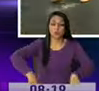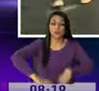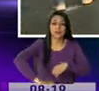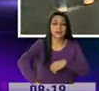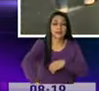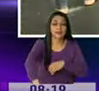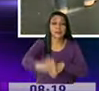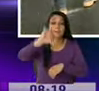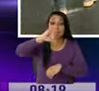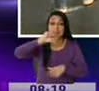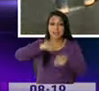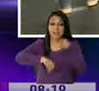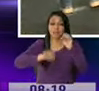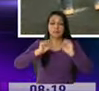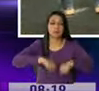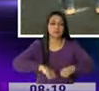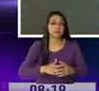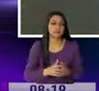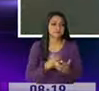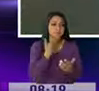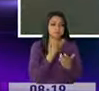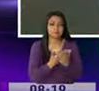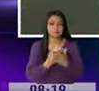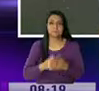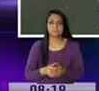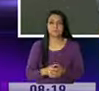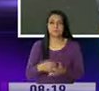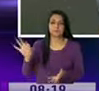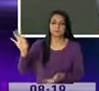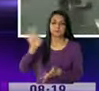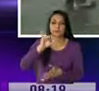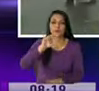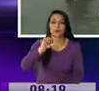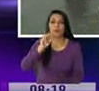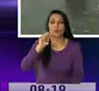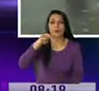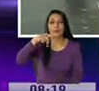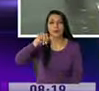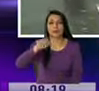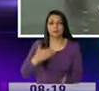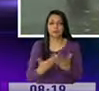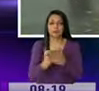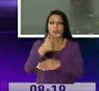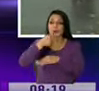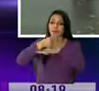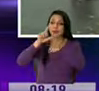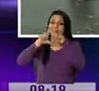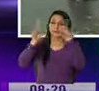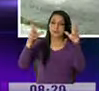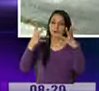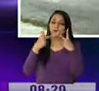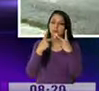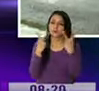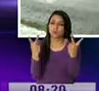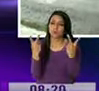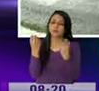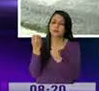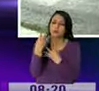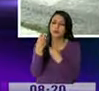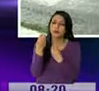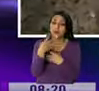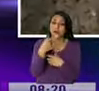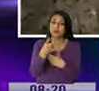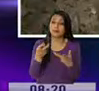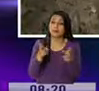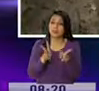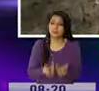mal estado. Le agradecemos muchísimo. Bueno, vamos a hablar con Juan Pablo Solórzano, quien es el nuevo gerente de la empresa de obras públicas, para que nos comente. También se va